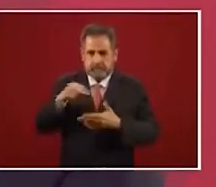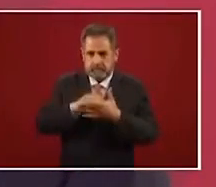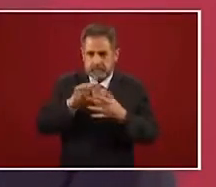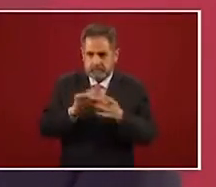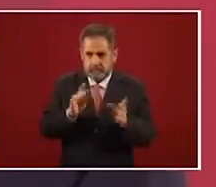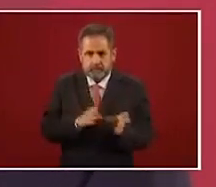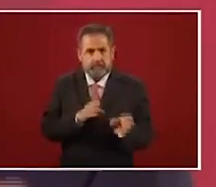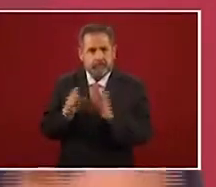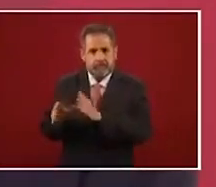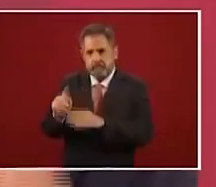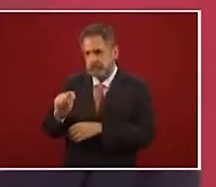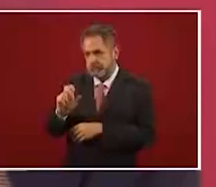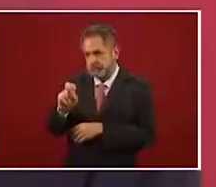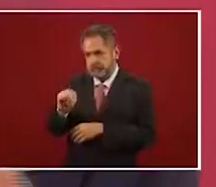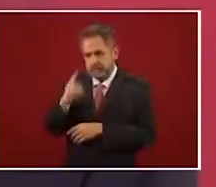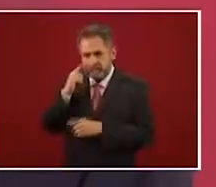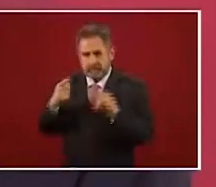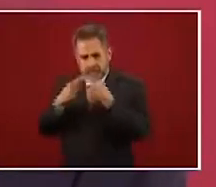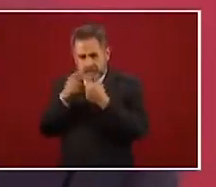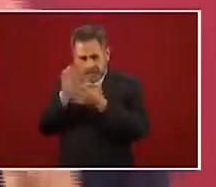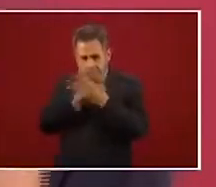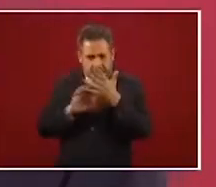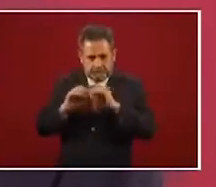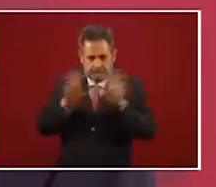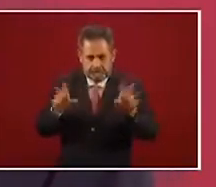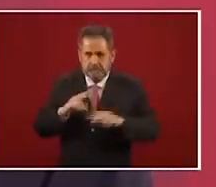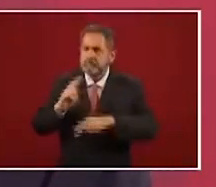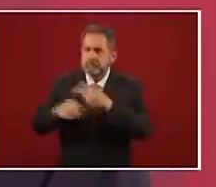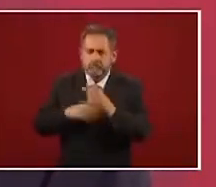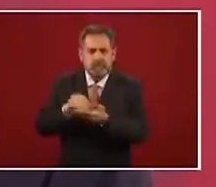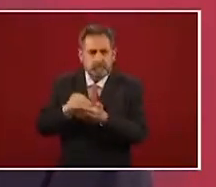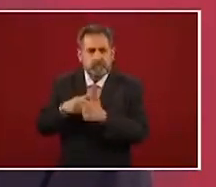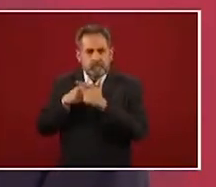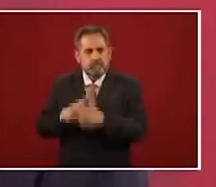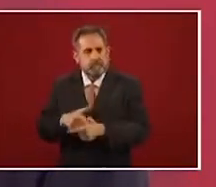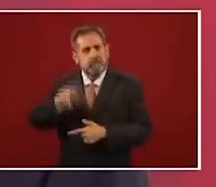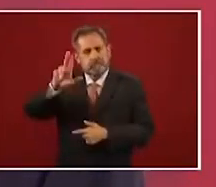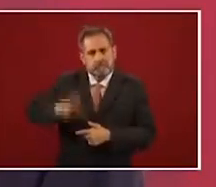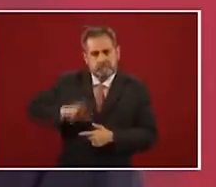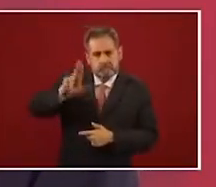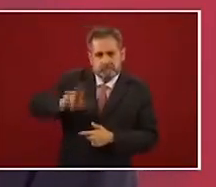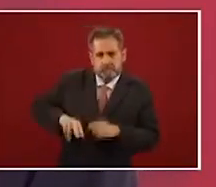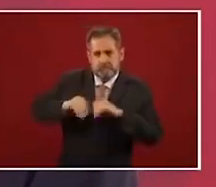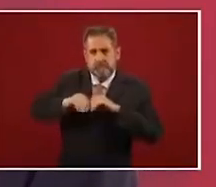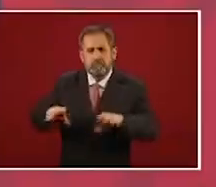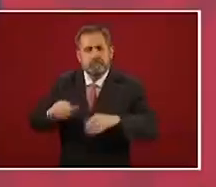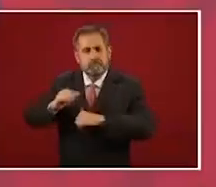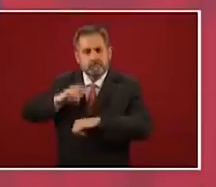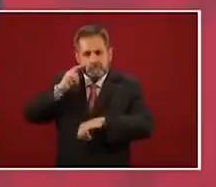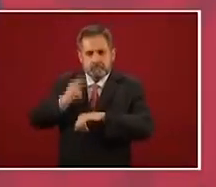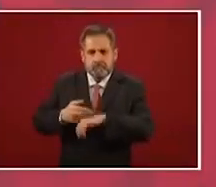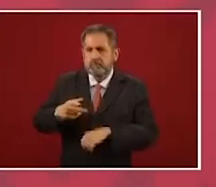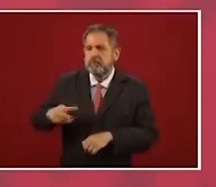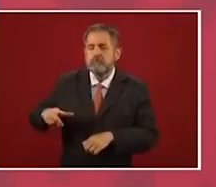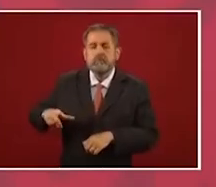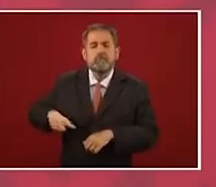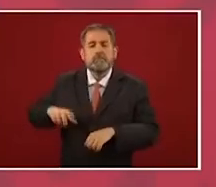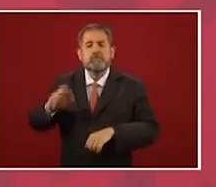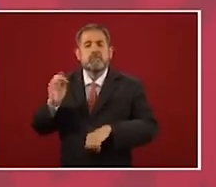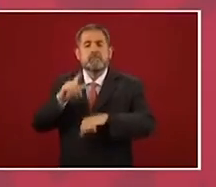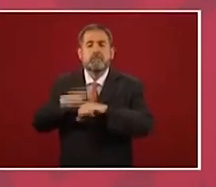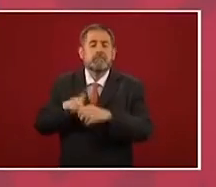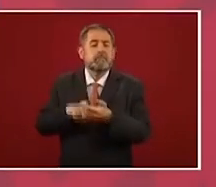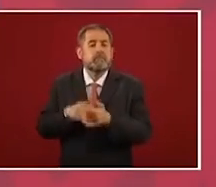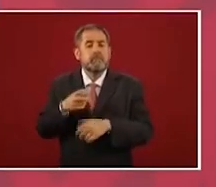el tema técnico para que no se confundan las cosas. Lo seguiremos trabajando en el tema técnico. El vocero designado del gobierno federal es el